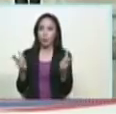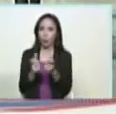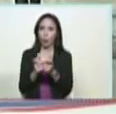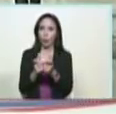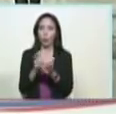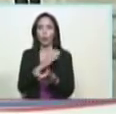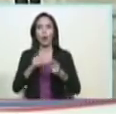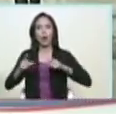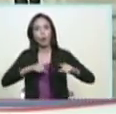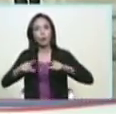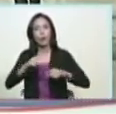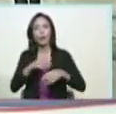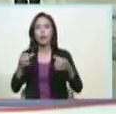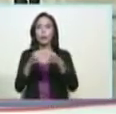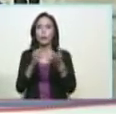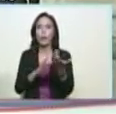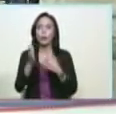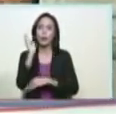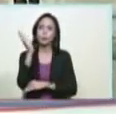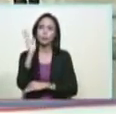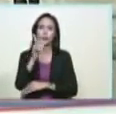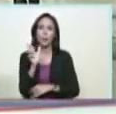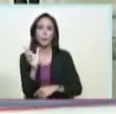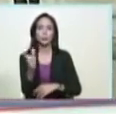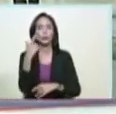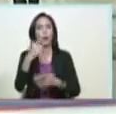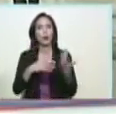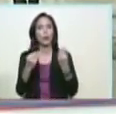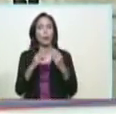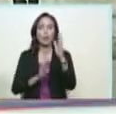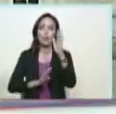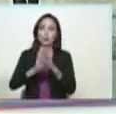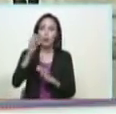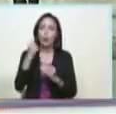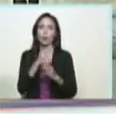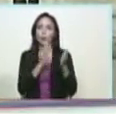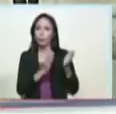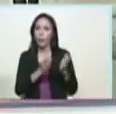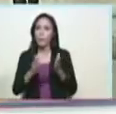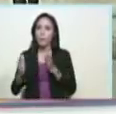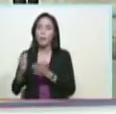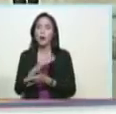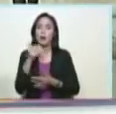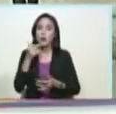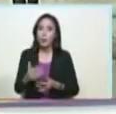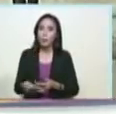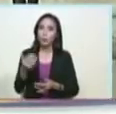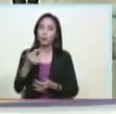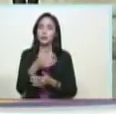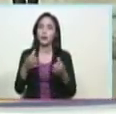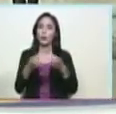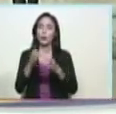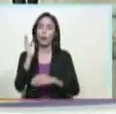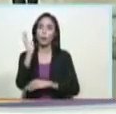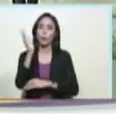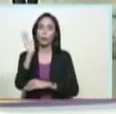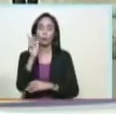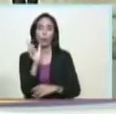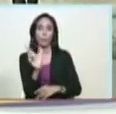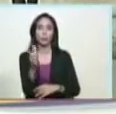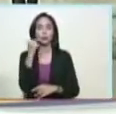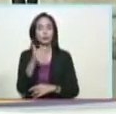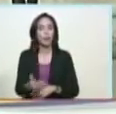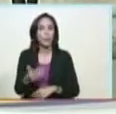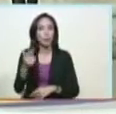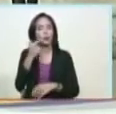coordinadora del congreso del partido para ver todo por el desarrollo del congreso yo le doy gran importancia al congreso del partido socialista univ en el